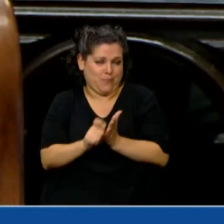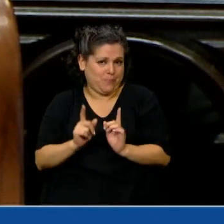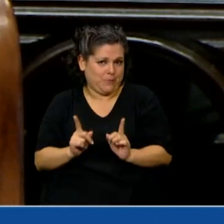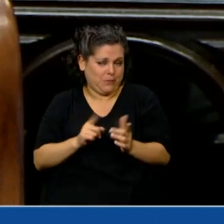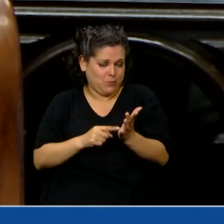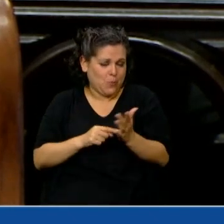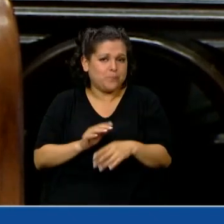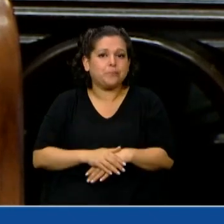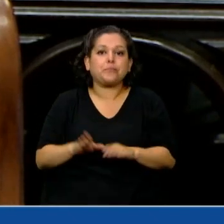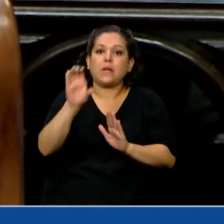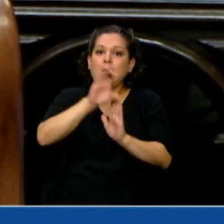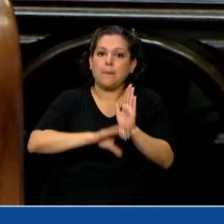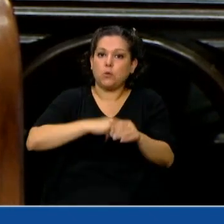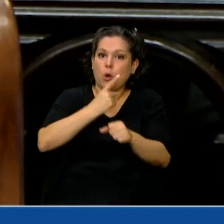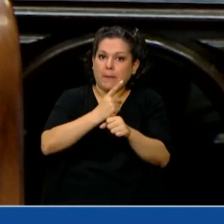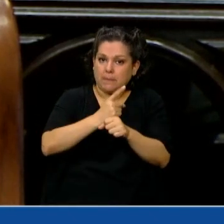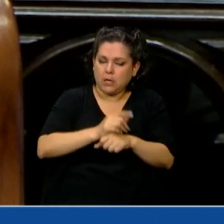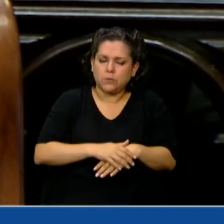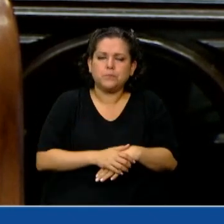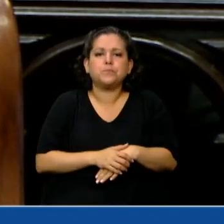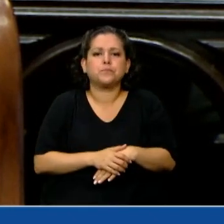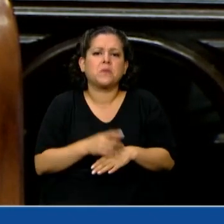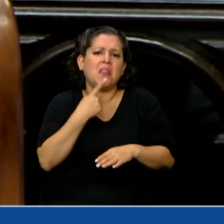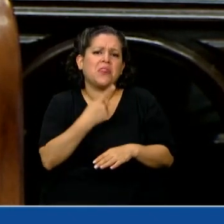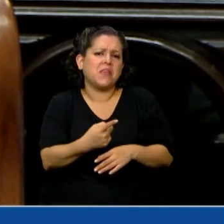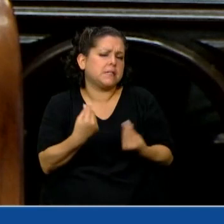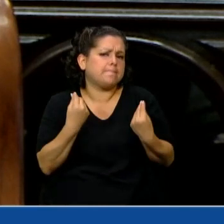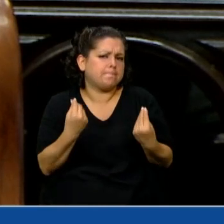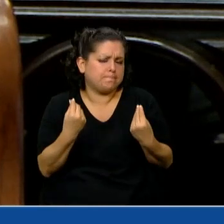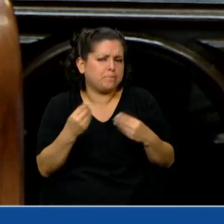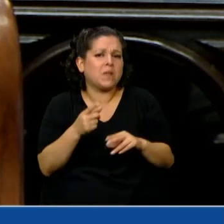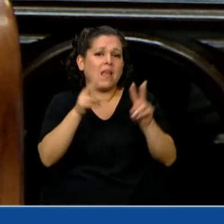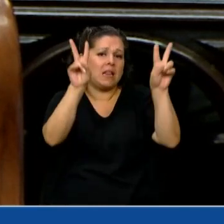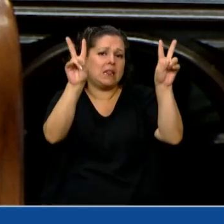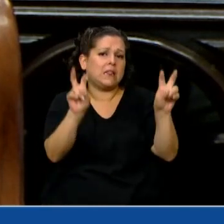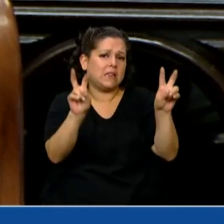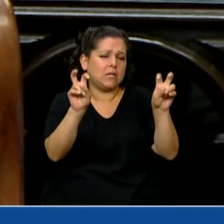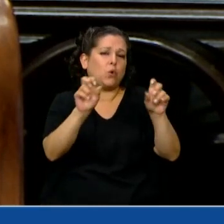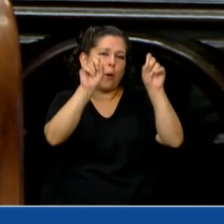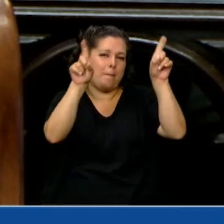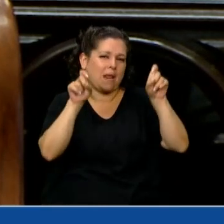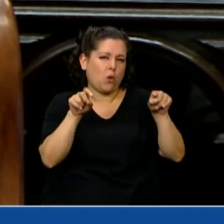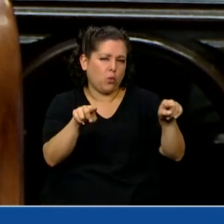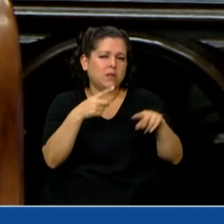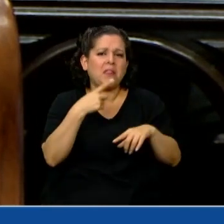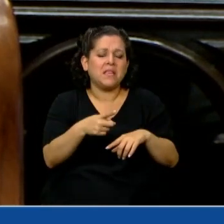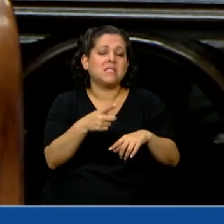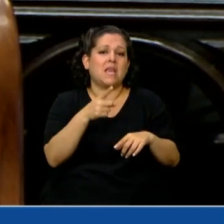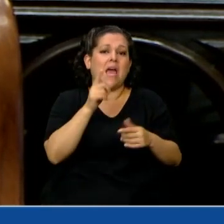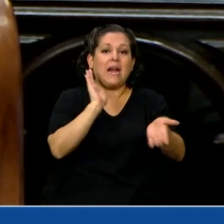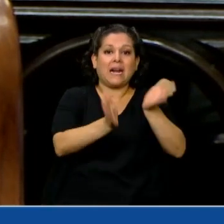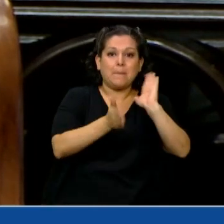En el capítulo primero plantean, bajo el título con interrogantes, represión